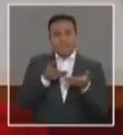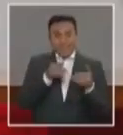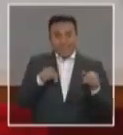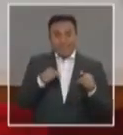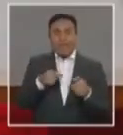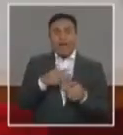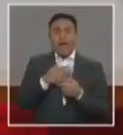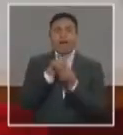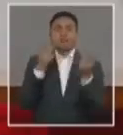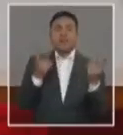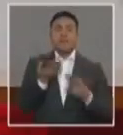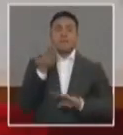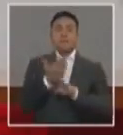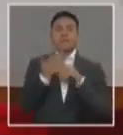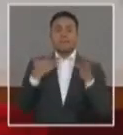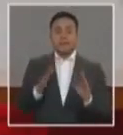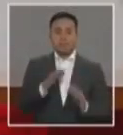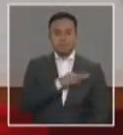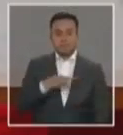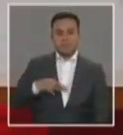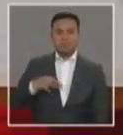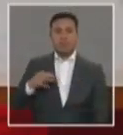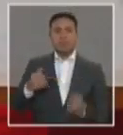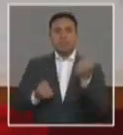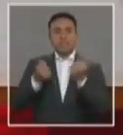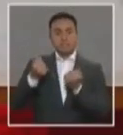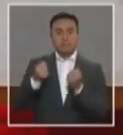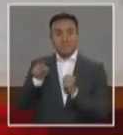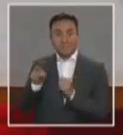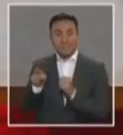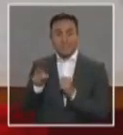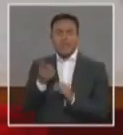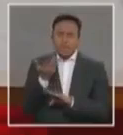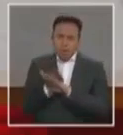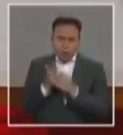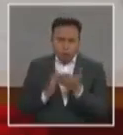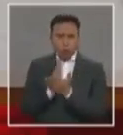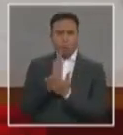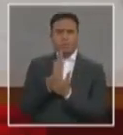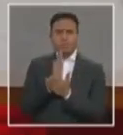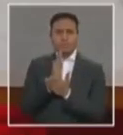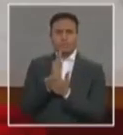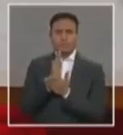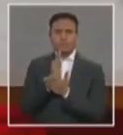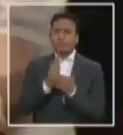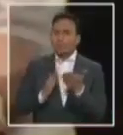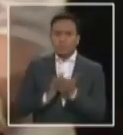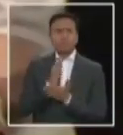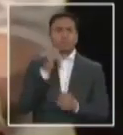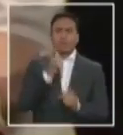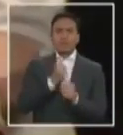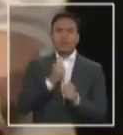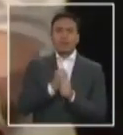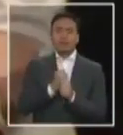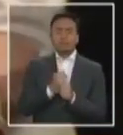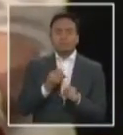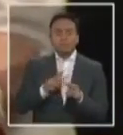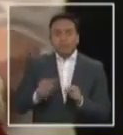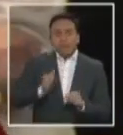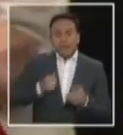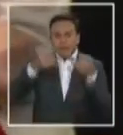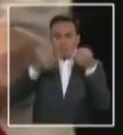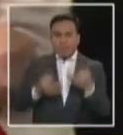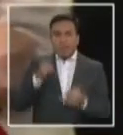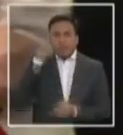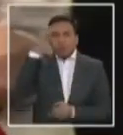delegación donde todos los jueves e el gobierno regional O sea la la la delegada con todas las seremis